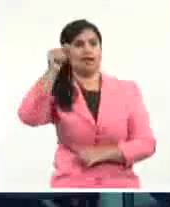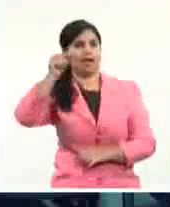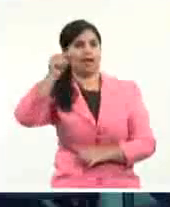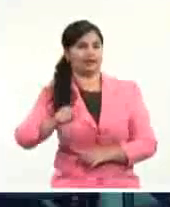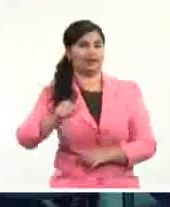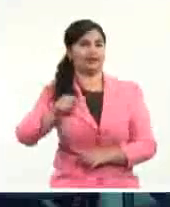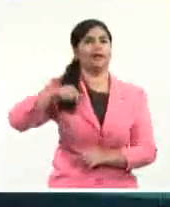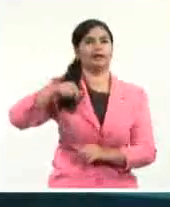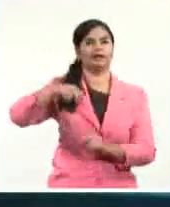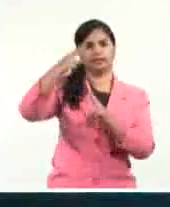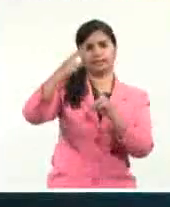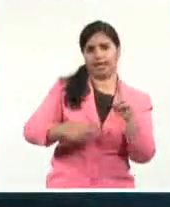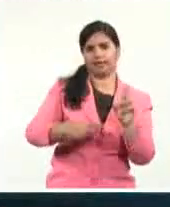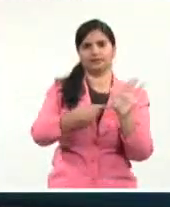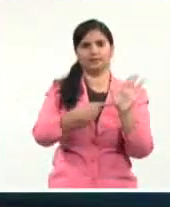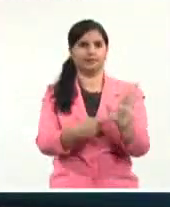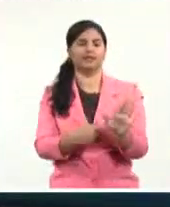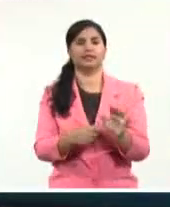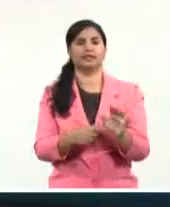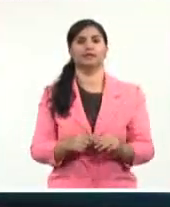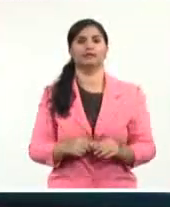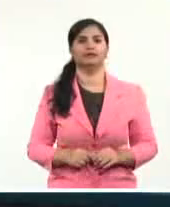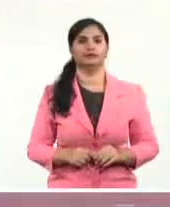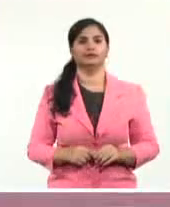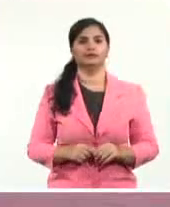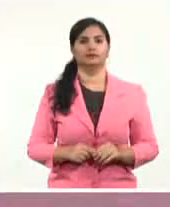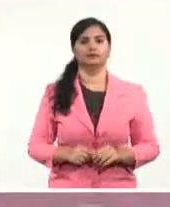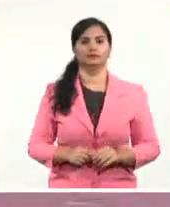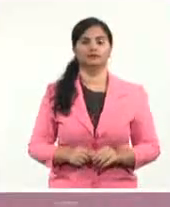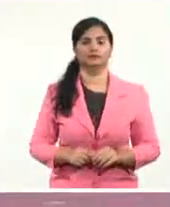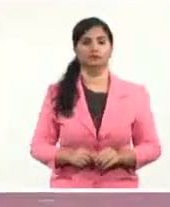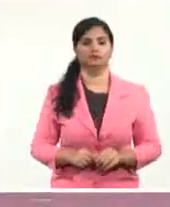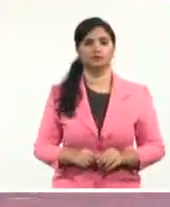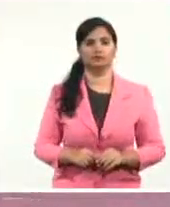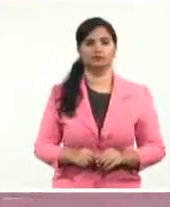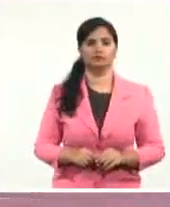Francisco González López. Nayley Vecino Pérez, Sistema Informativo de la Televisión Cubana.